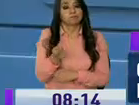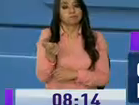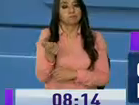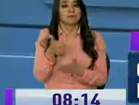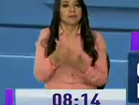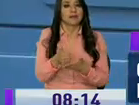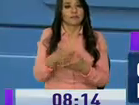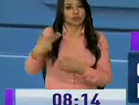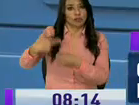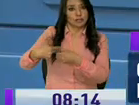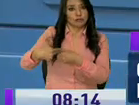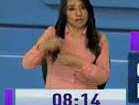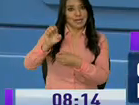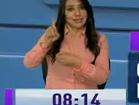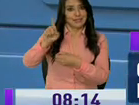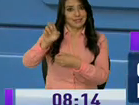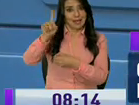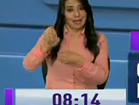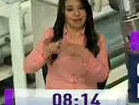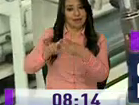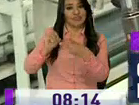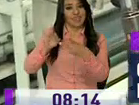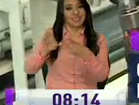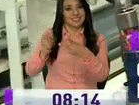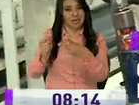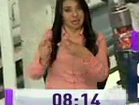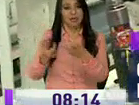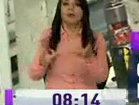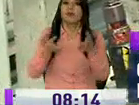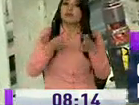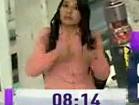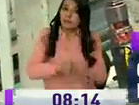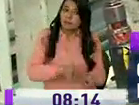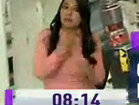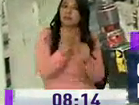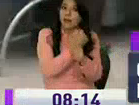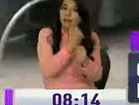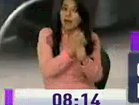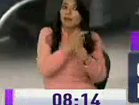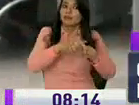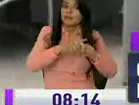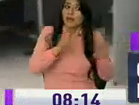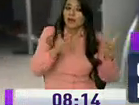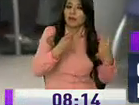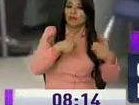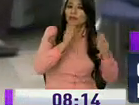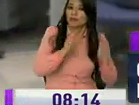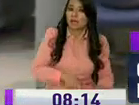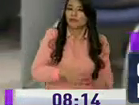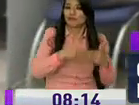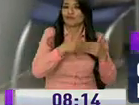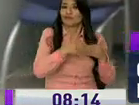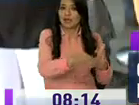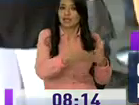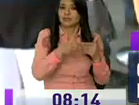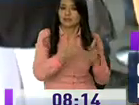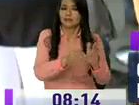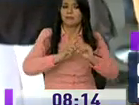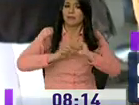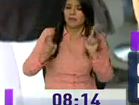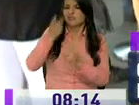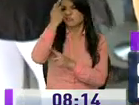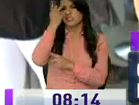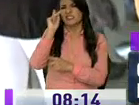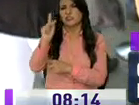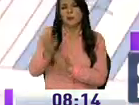subsidio a la gasolina extra y el diésel, sino la flexibilización laboral. Sin embargo, no se refirieron a la decisión gubernamental